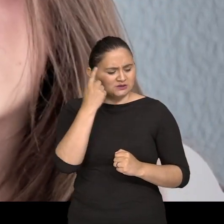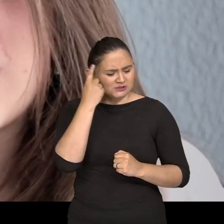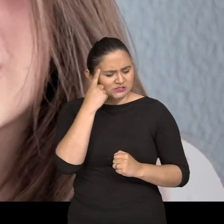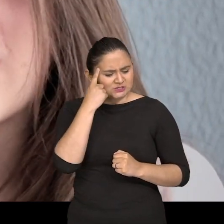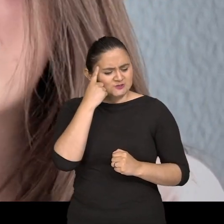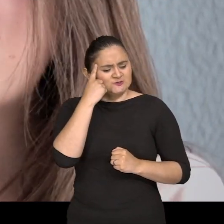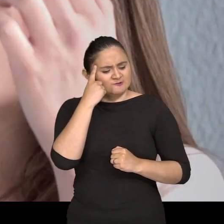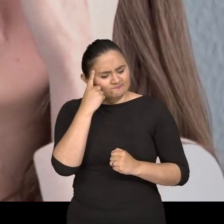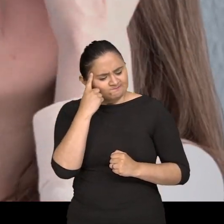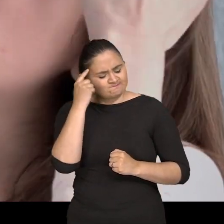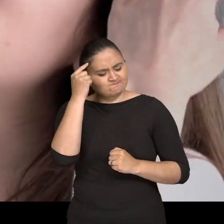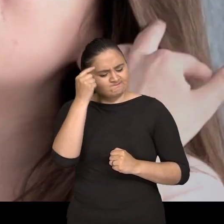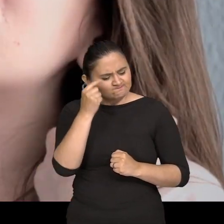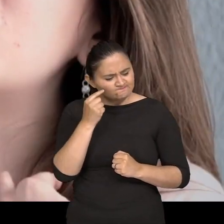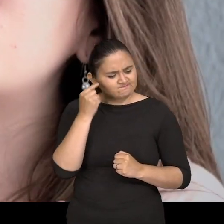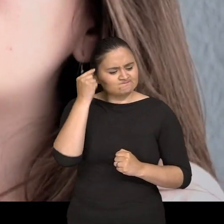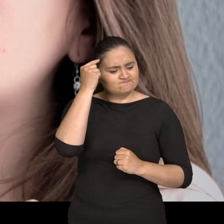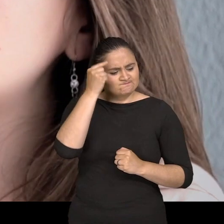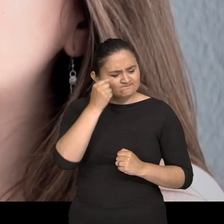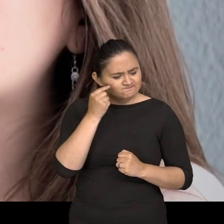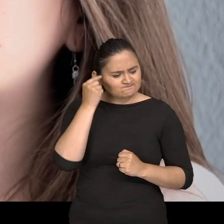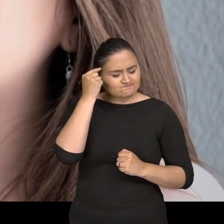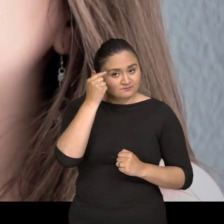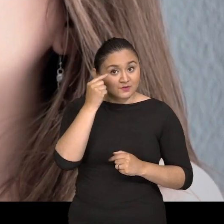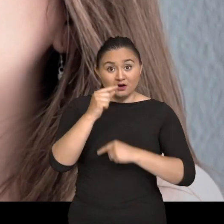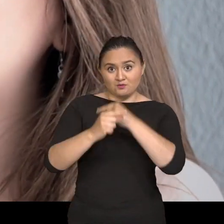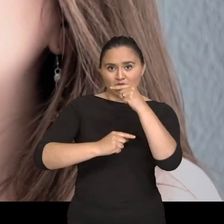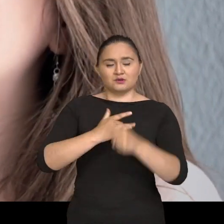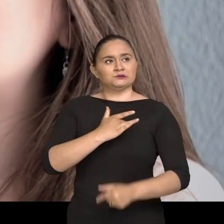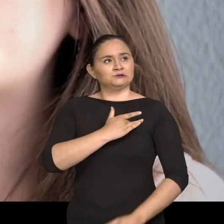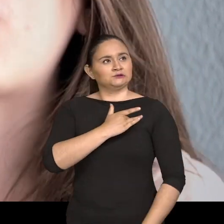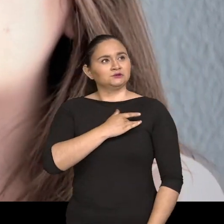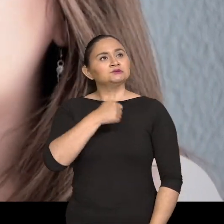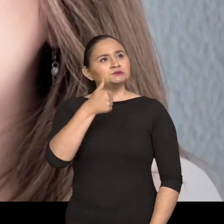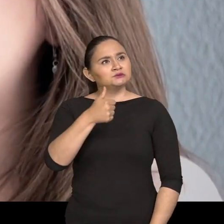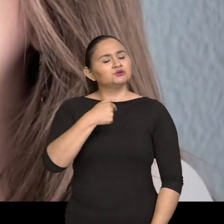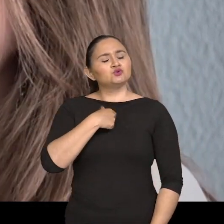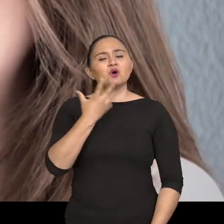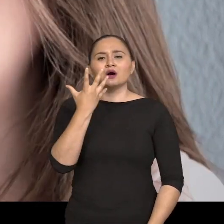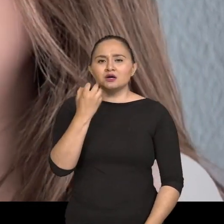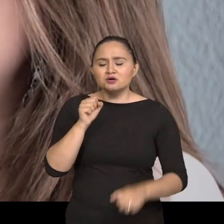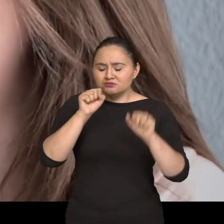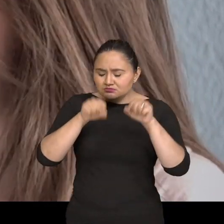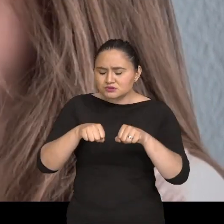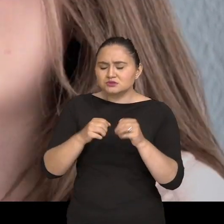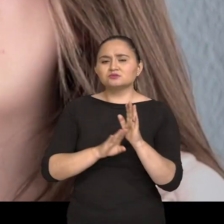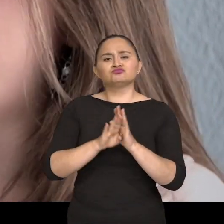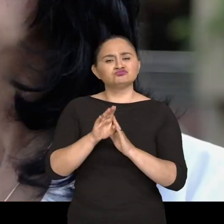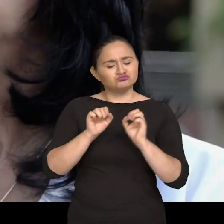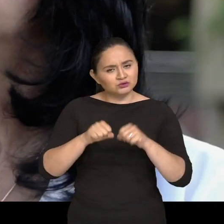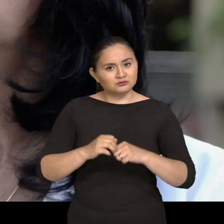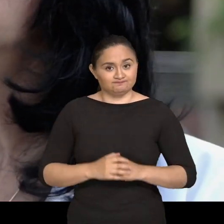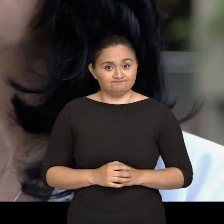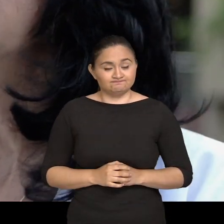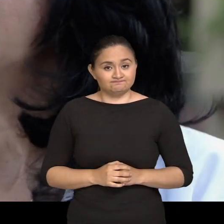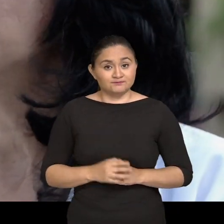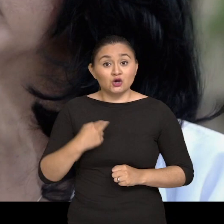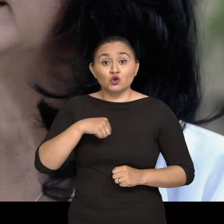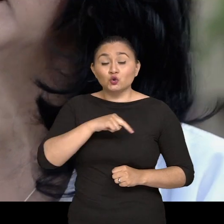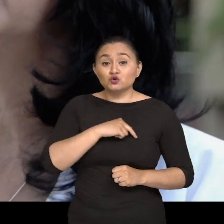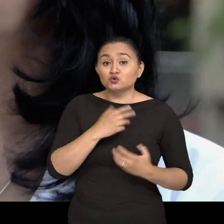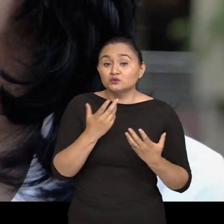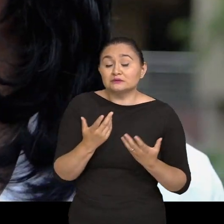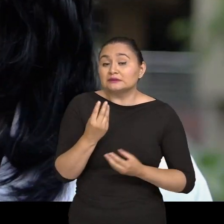lo que sucedía entonces ahí fue como como que me sentí mejor y dije sí yo sí quiero estar bien nosotros tenemos